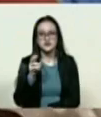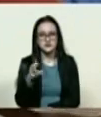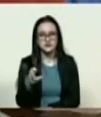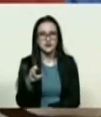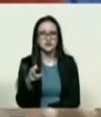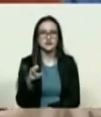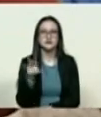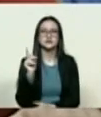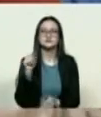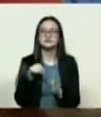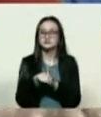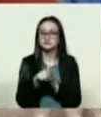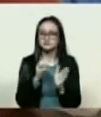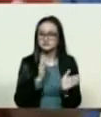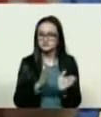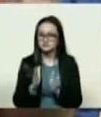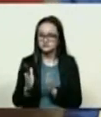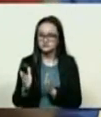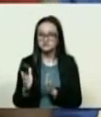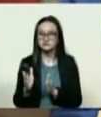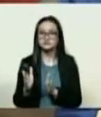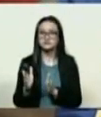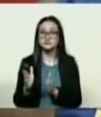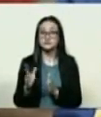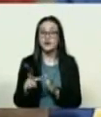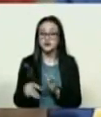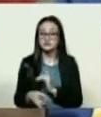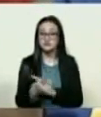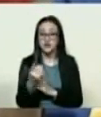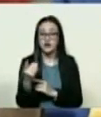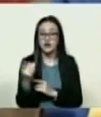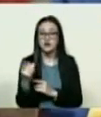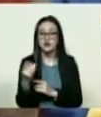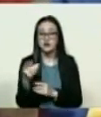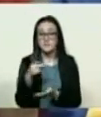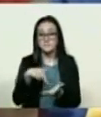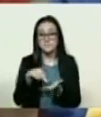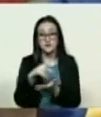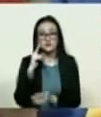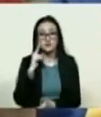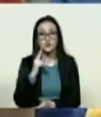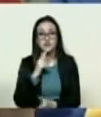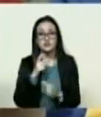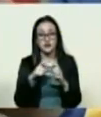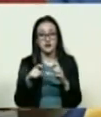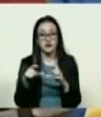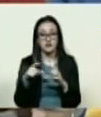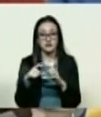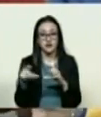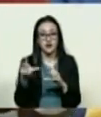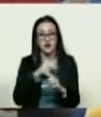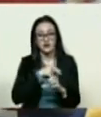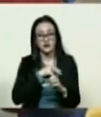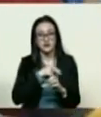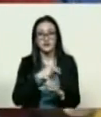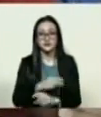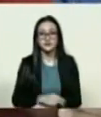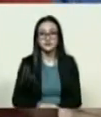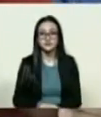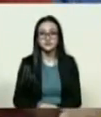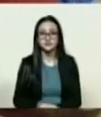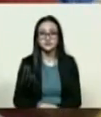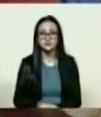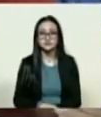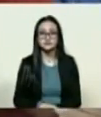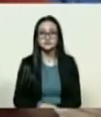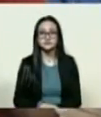asambleas planificadas ya, de ahí sale la gente, ¿a dónde? A su plaza Bolívar a sacarse su carnet, en esta primera instancia, que es del